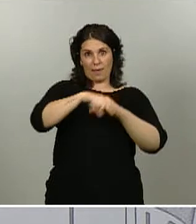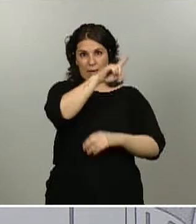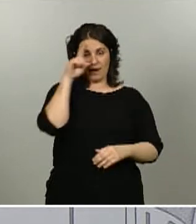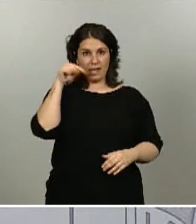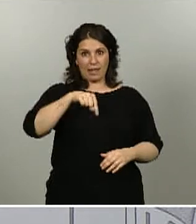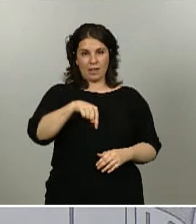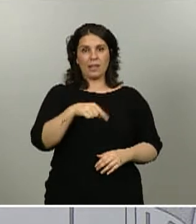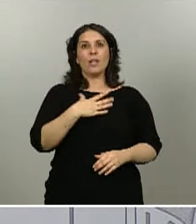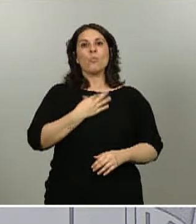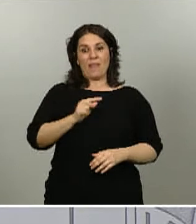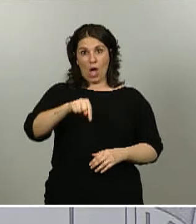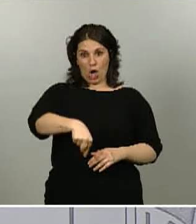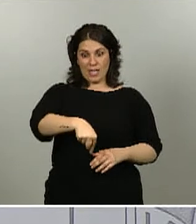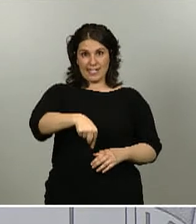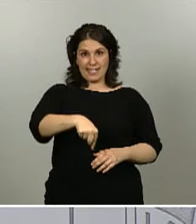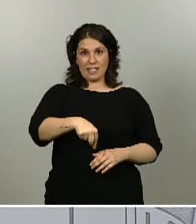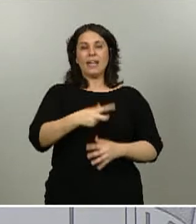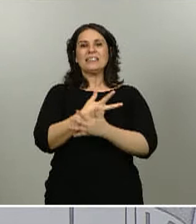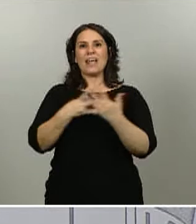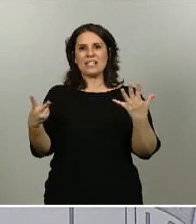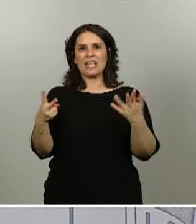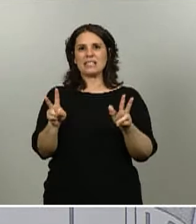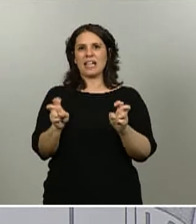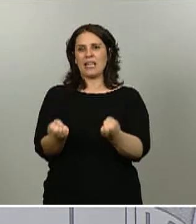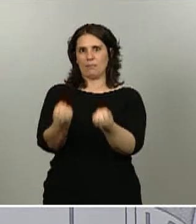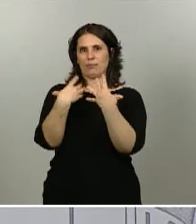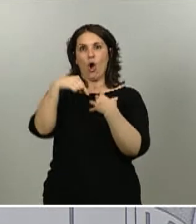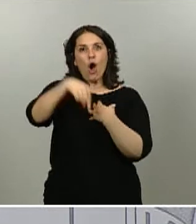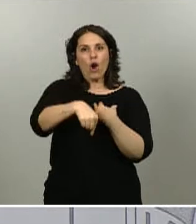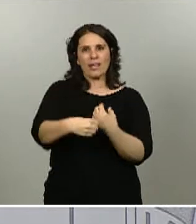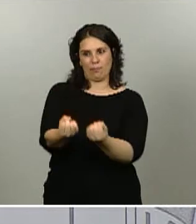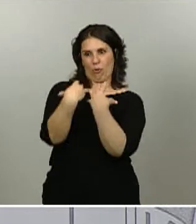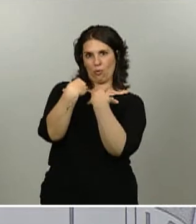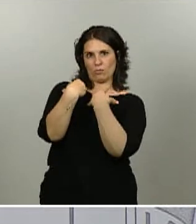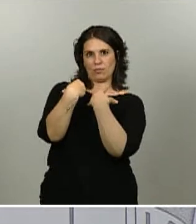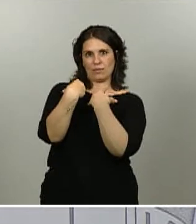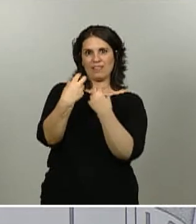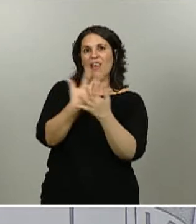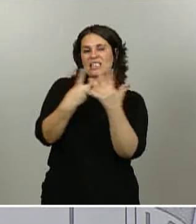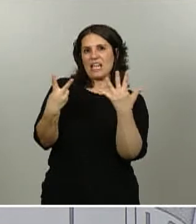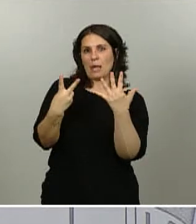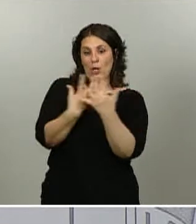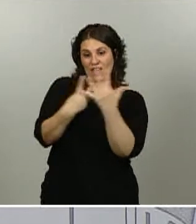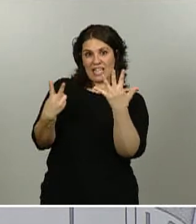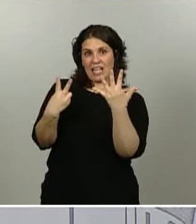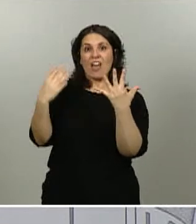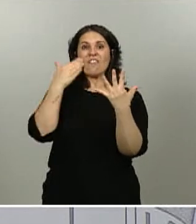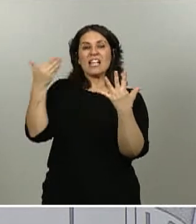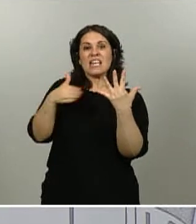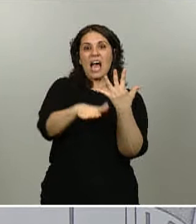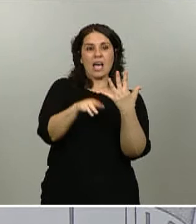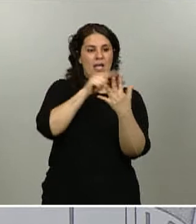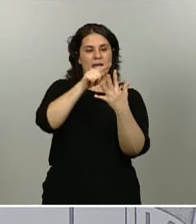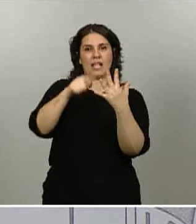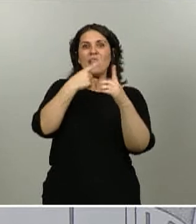hoy 17 casos, pero esos 17 casos tienen diferentes fechas de defunción. Fechas de defunción en los últimos 7 días, de